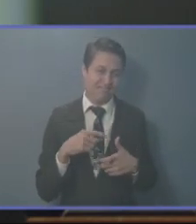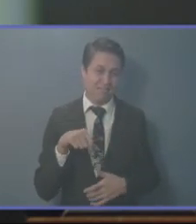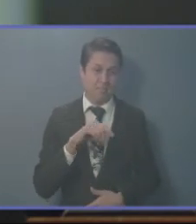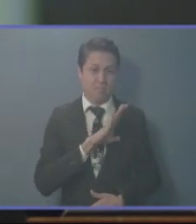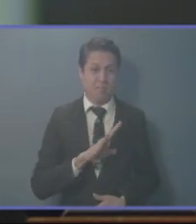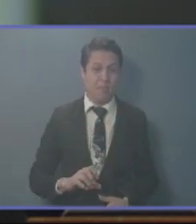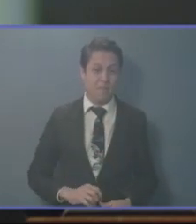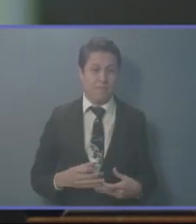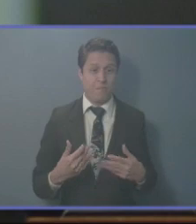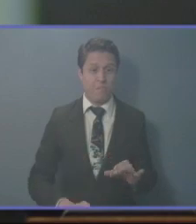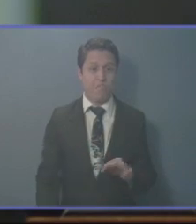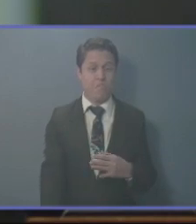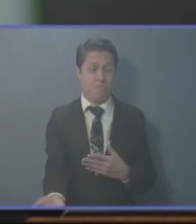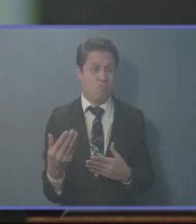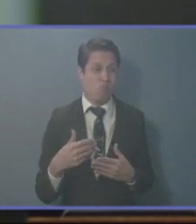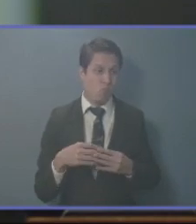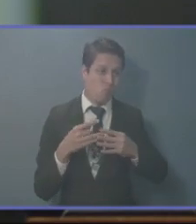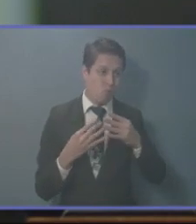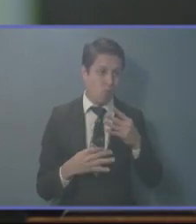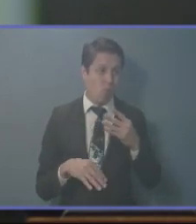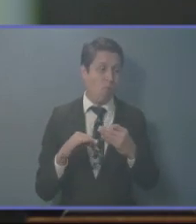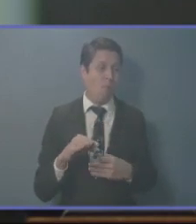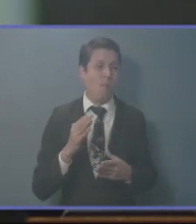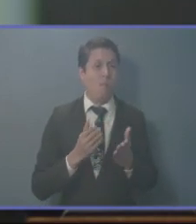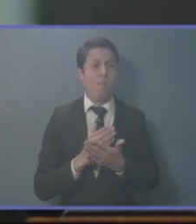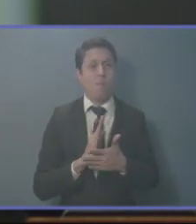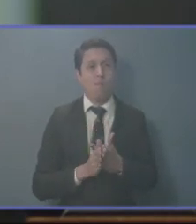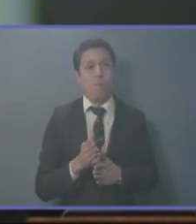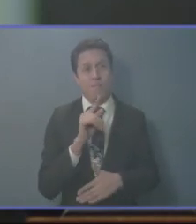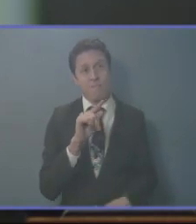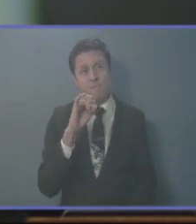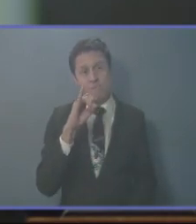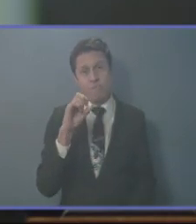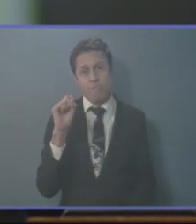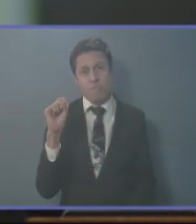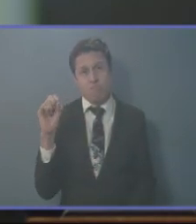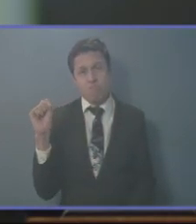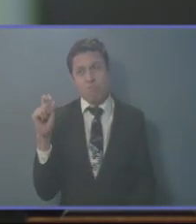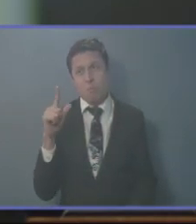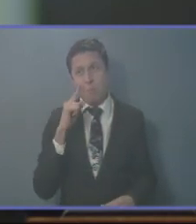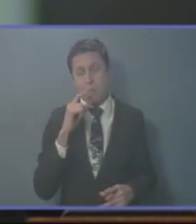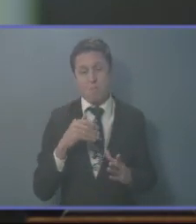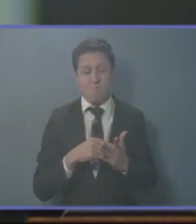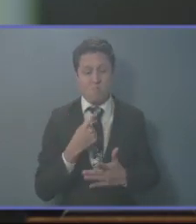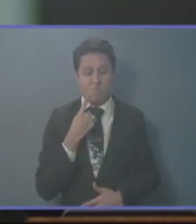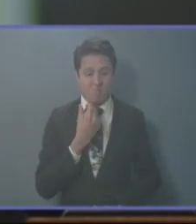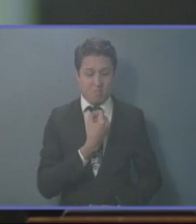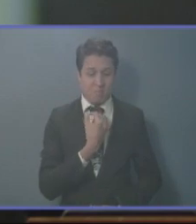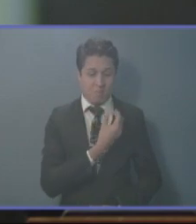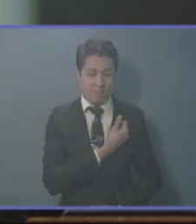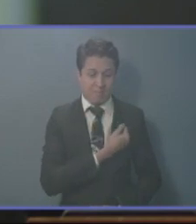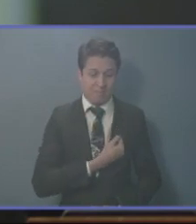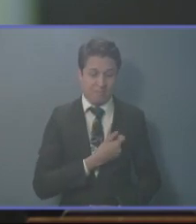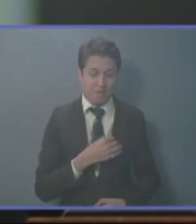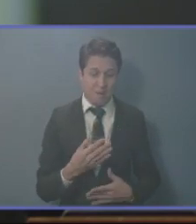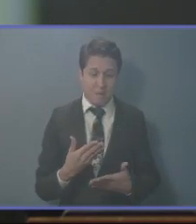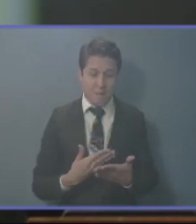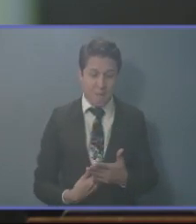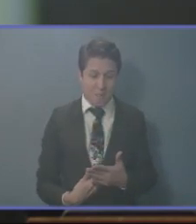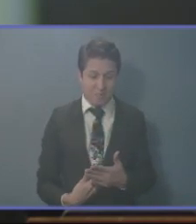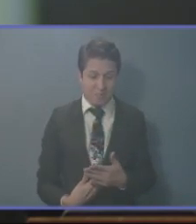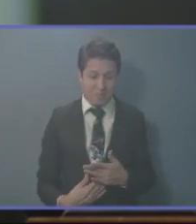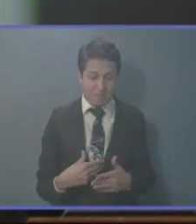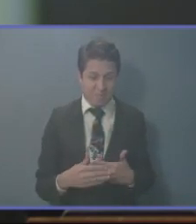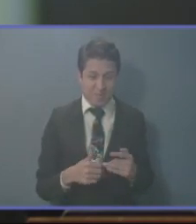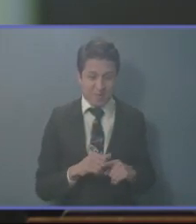salvadoreños registrados como patronos en el Instituto Salvadoreño del Seguro Social afectados por la crisis del COVID-19. Será